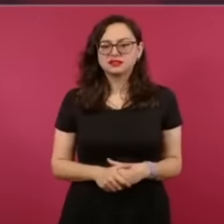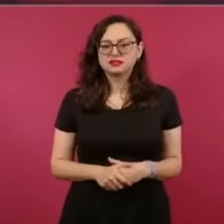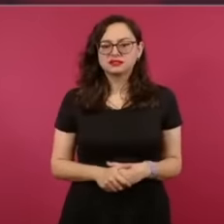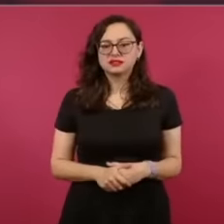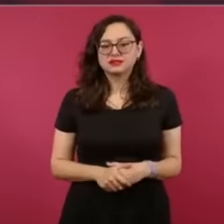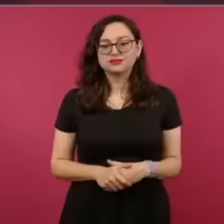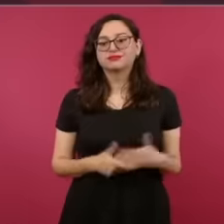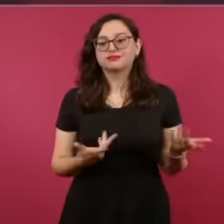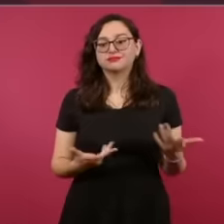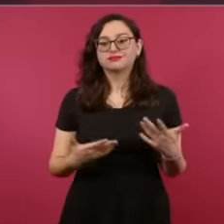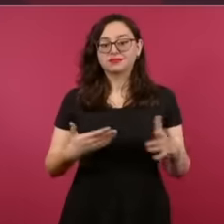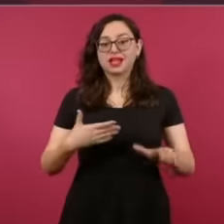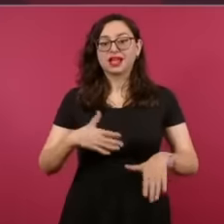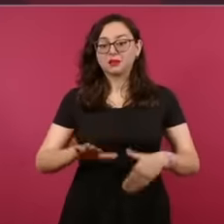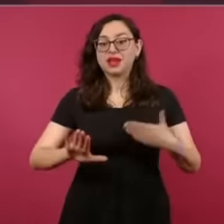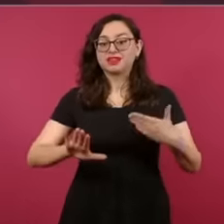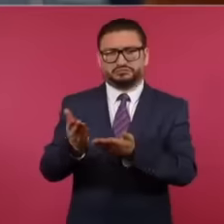Es lo que nos hace caminar,